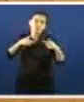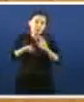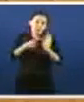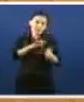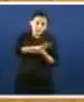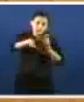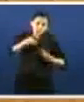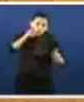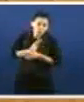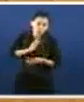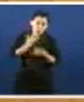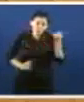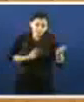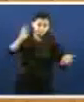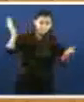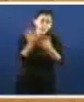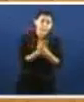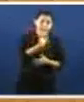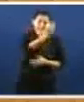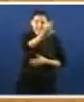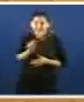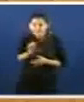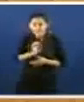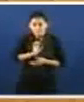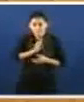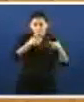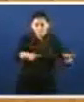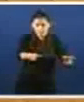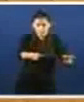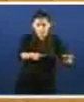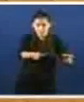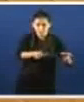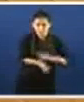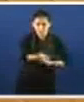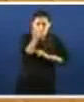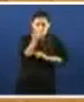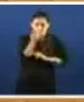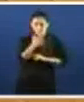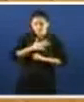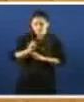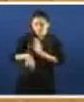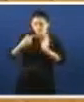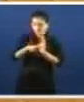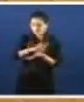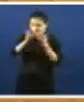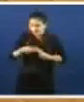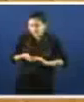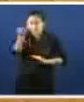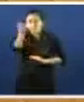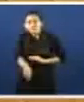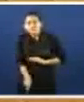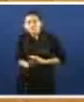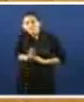poida facer un ere na pesca deste país que é o que están plantexando con esta proposta A posibilidad de legal de que non se xa necesario